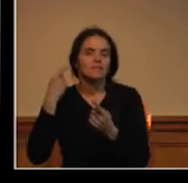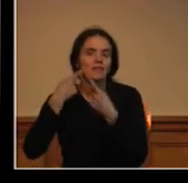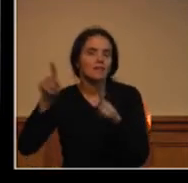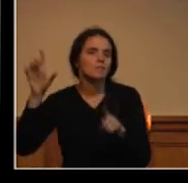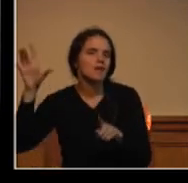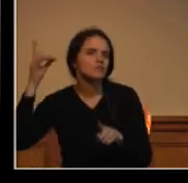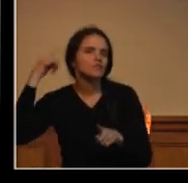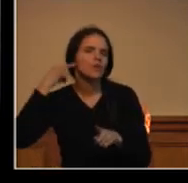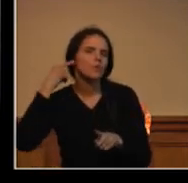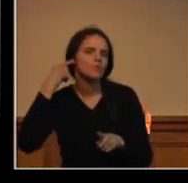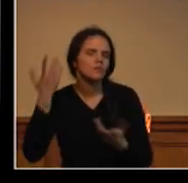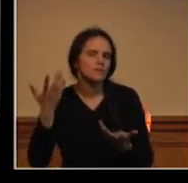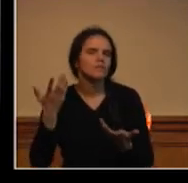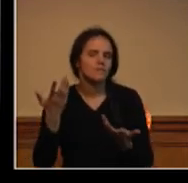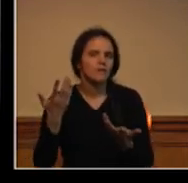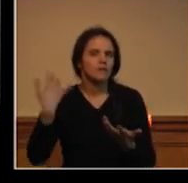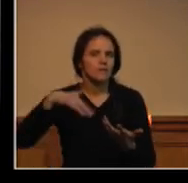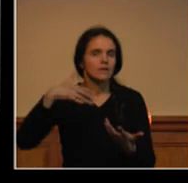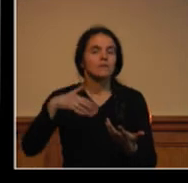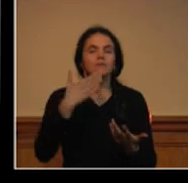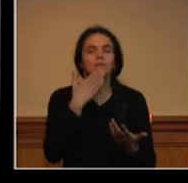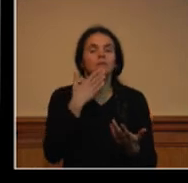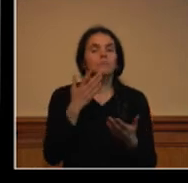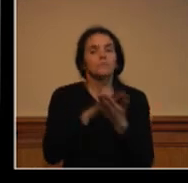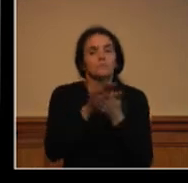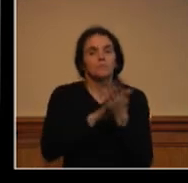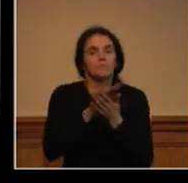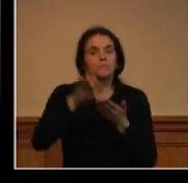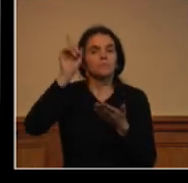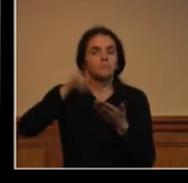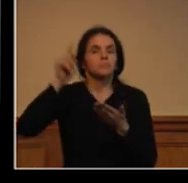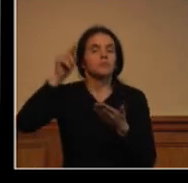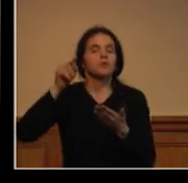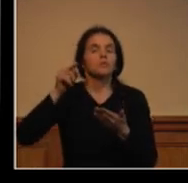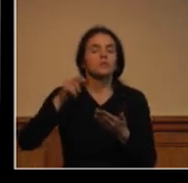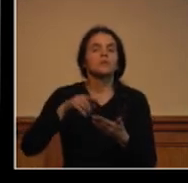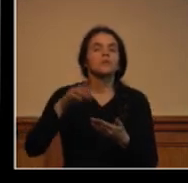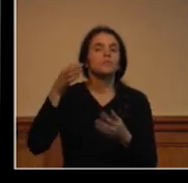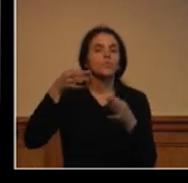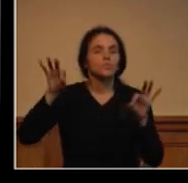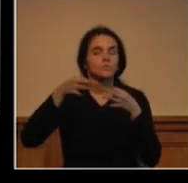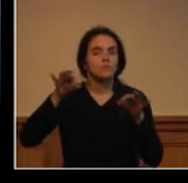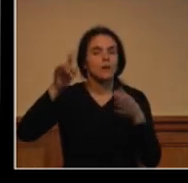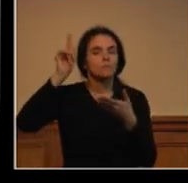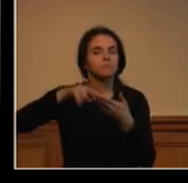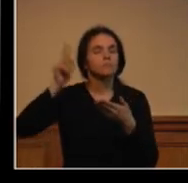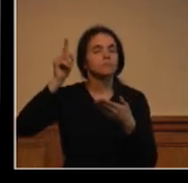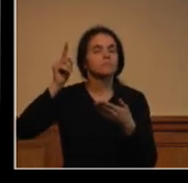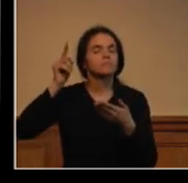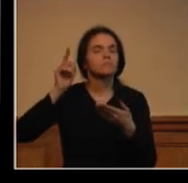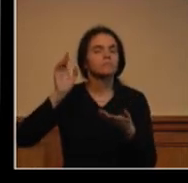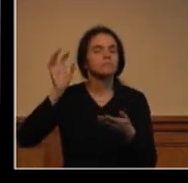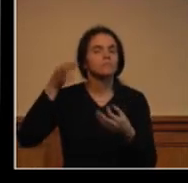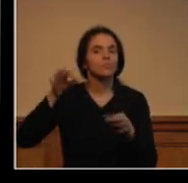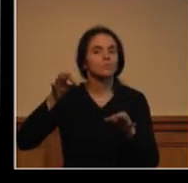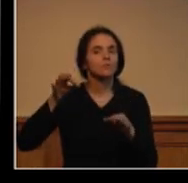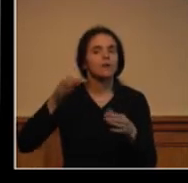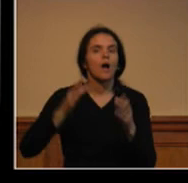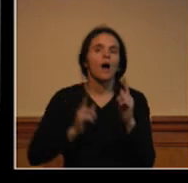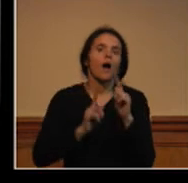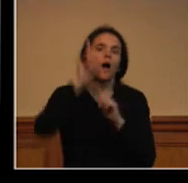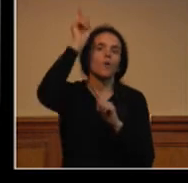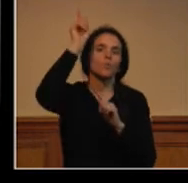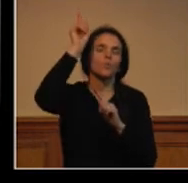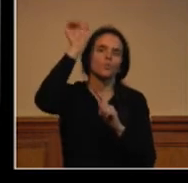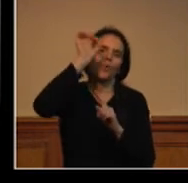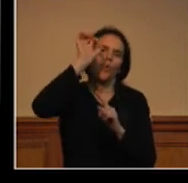aplicación. Entonces el niño puede asociarle una nota a un objeto y podemos hacer actividades de qué objeto es más agudo, qué